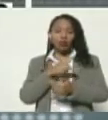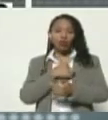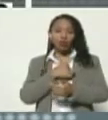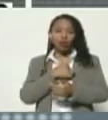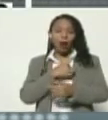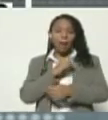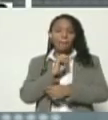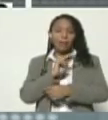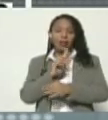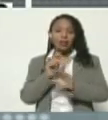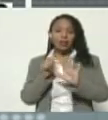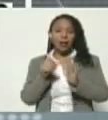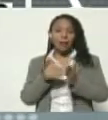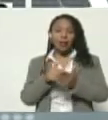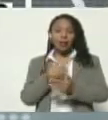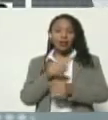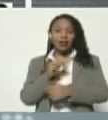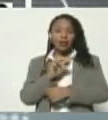a